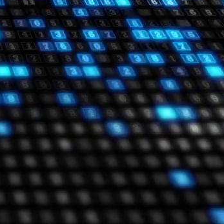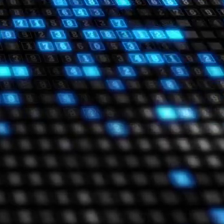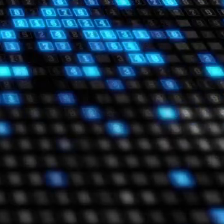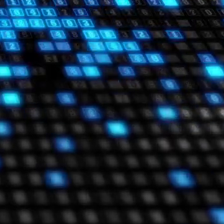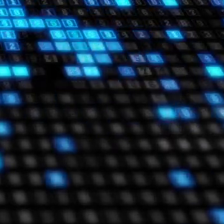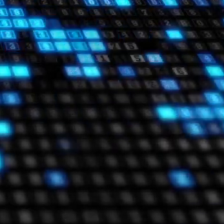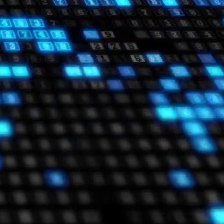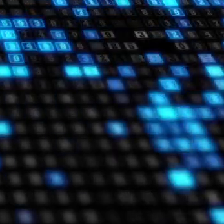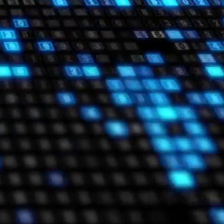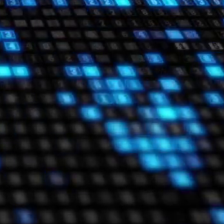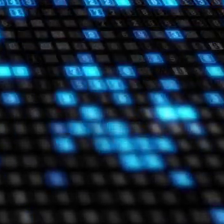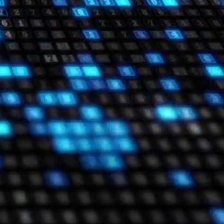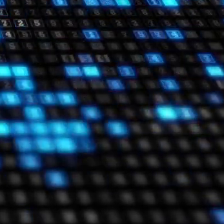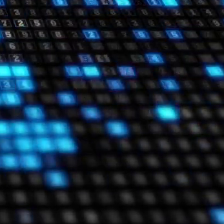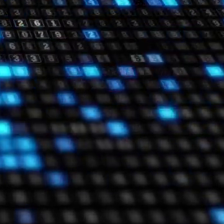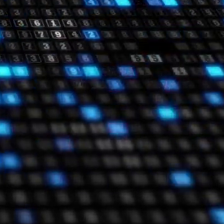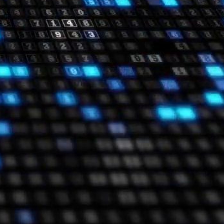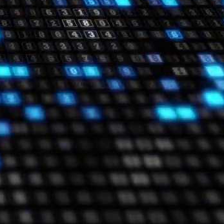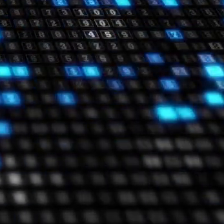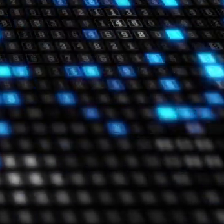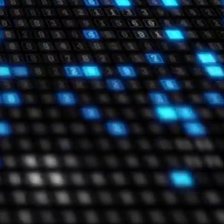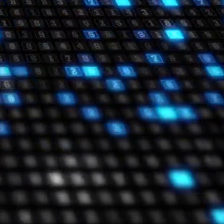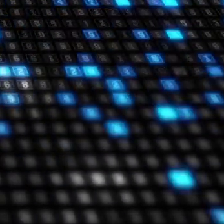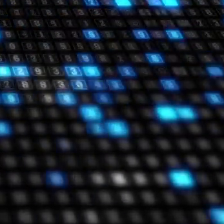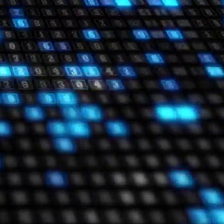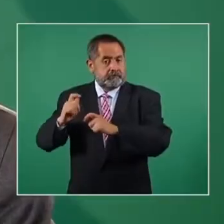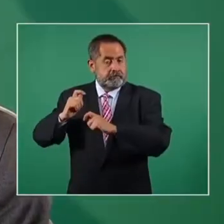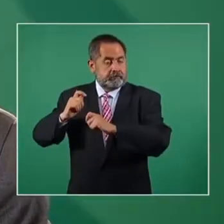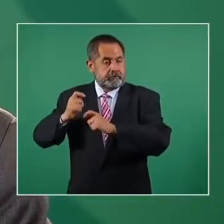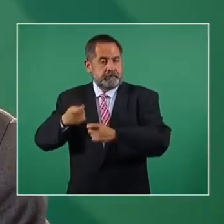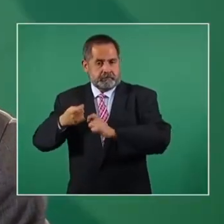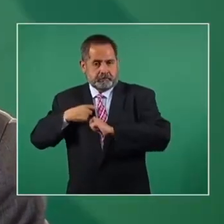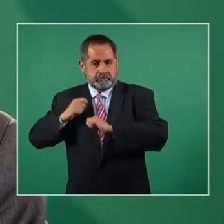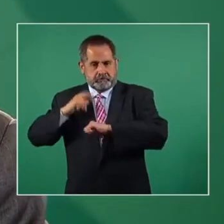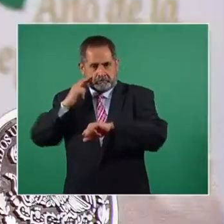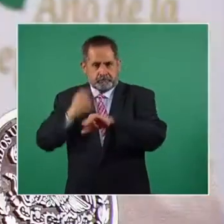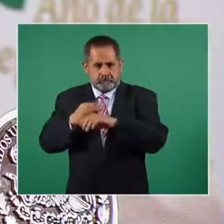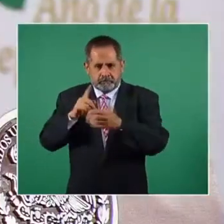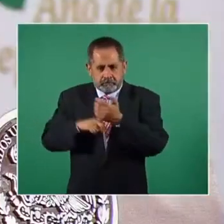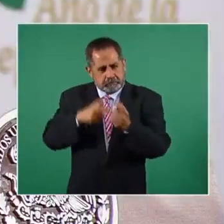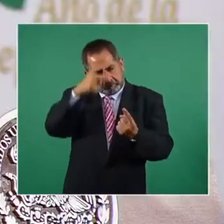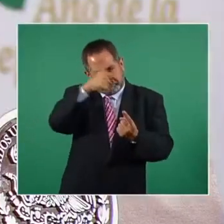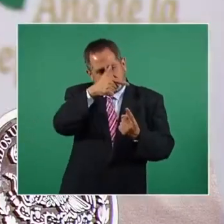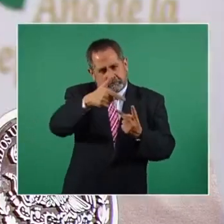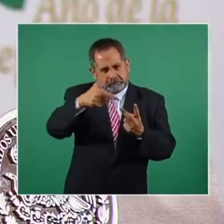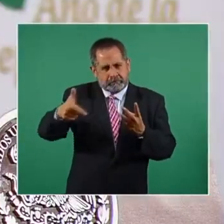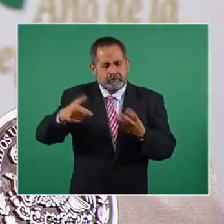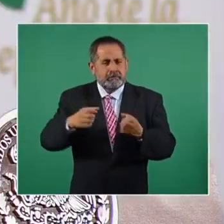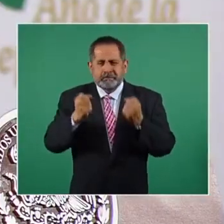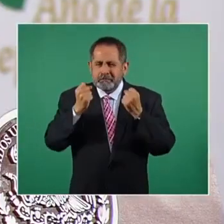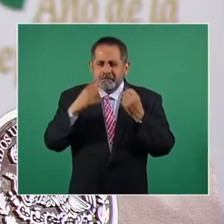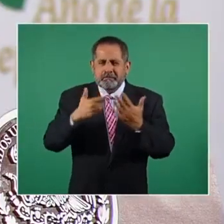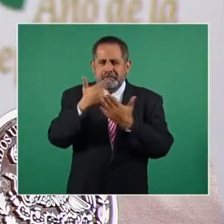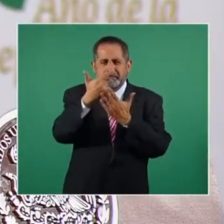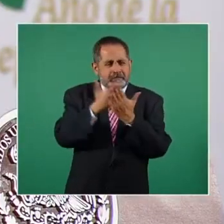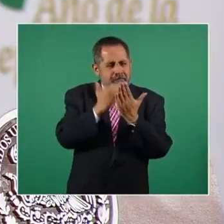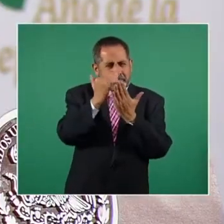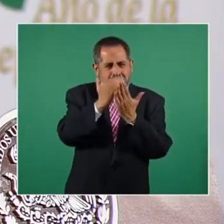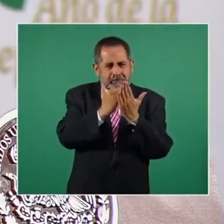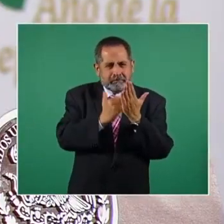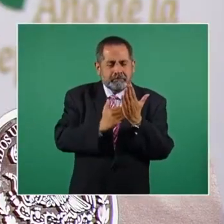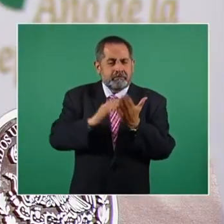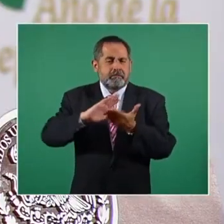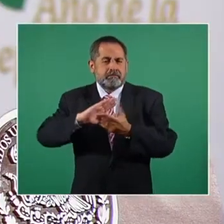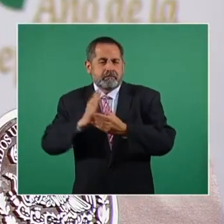de la Unidad de Inteligencia Financiera del Gobierno Federal actual de México, Santiago Nieto, ha pintado